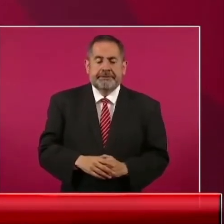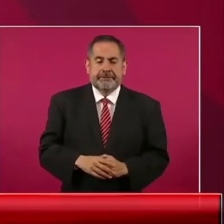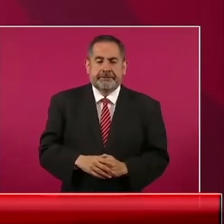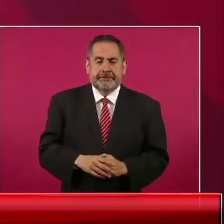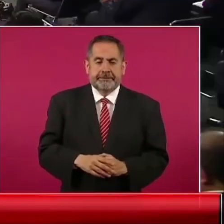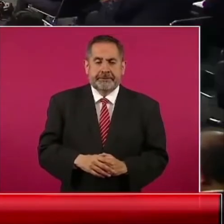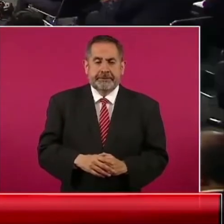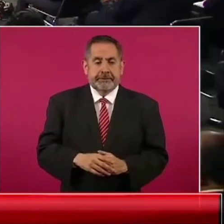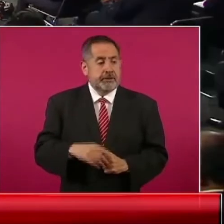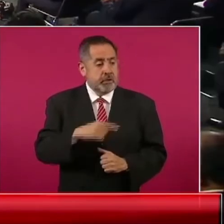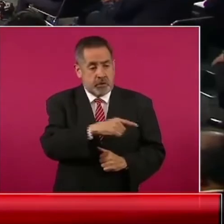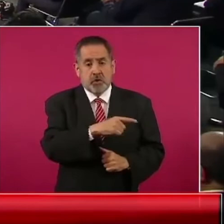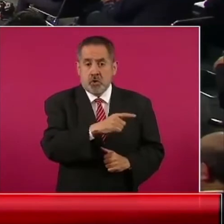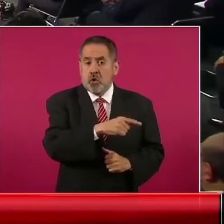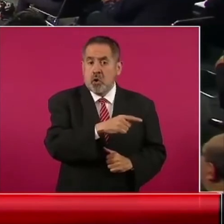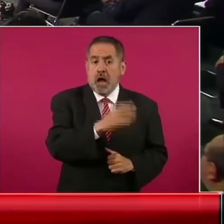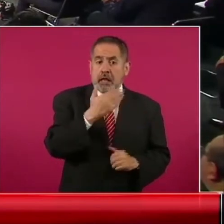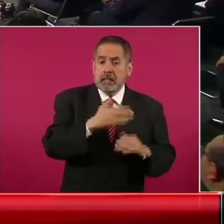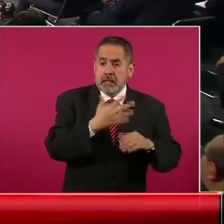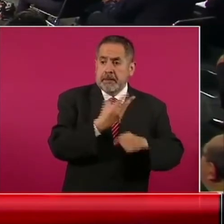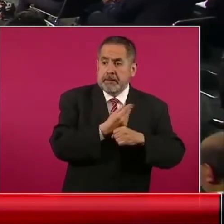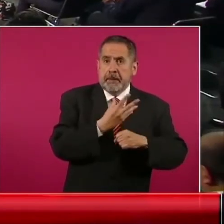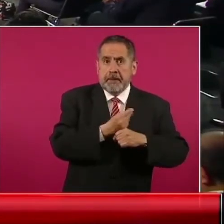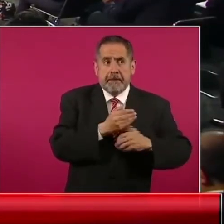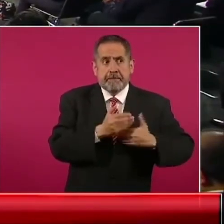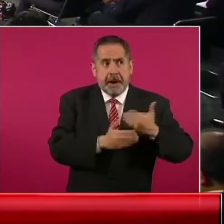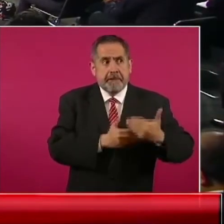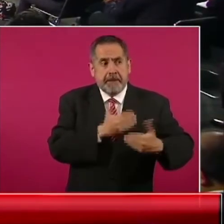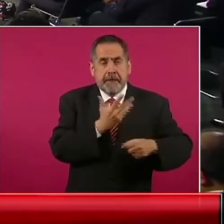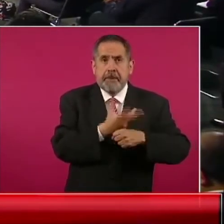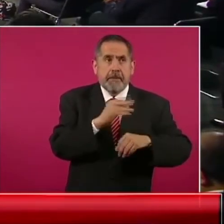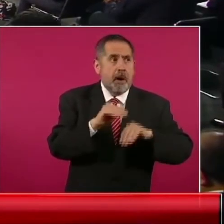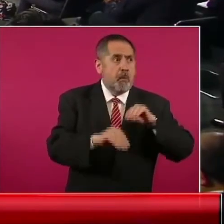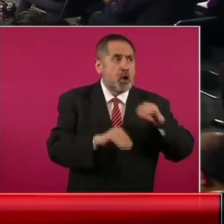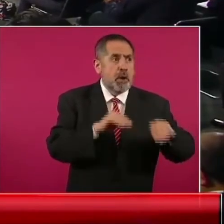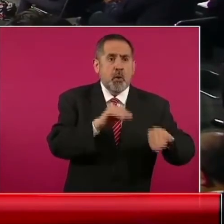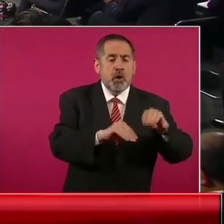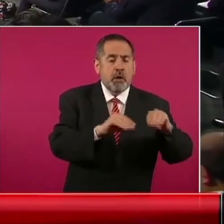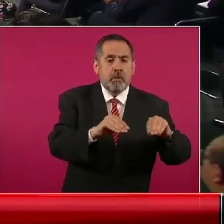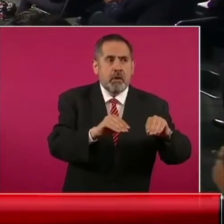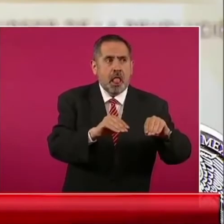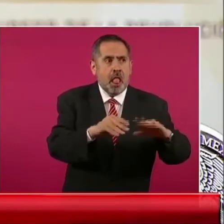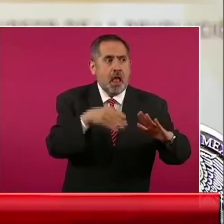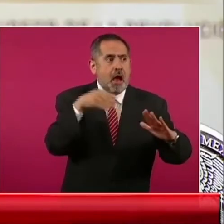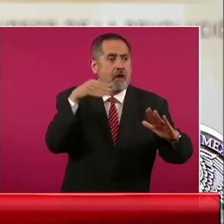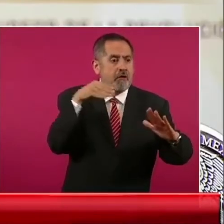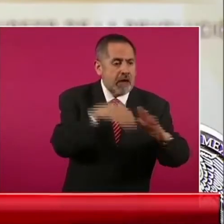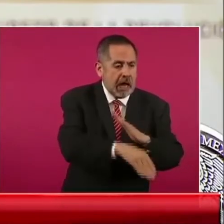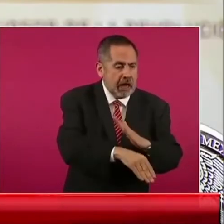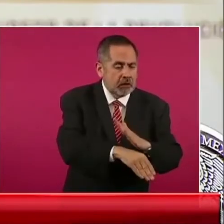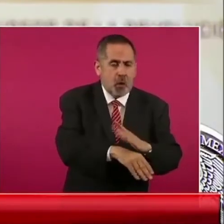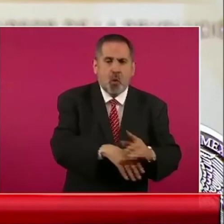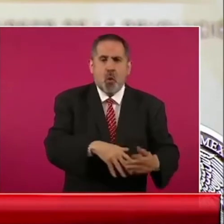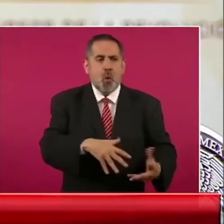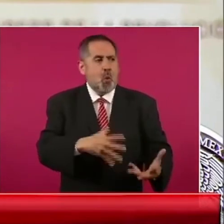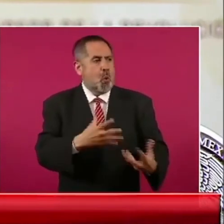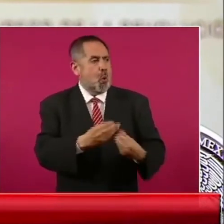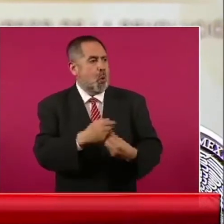ya llevaban ellos un avance Y si fracasaban por completo